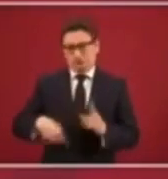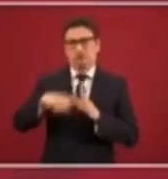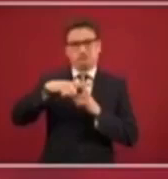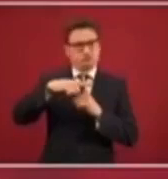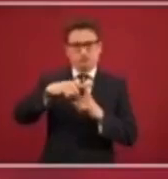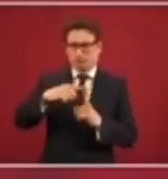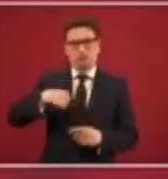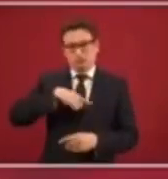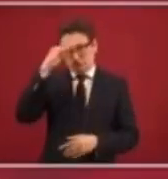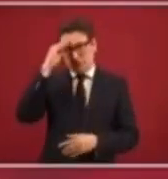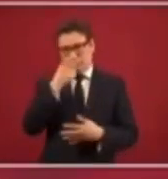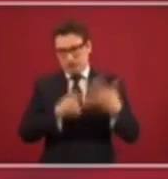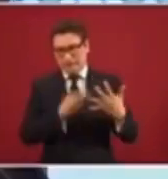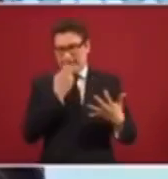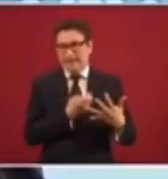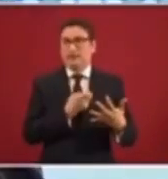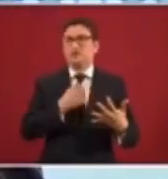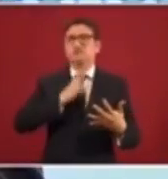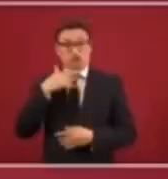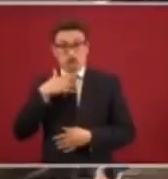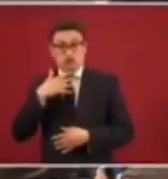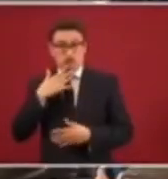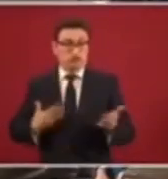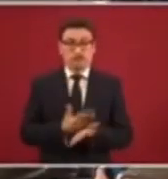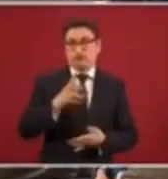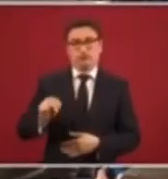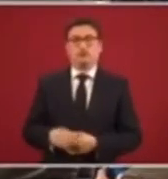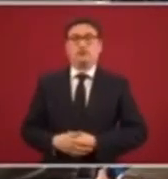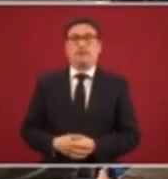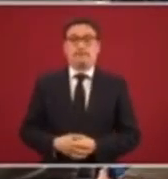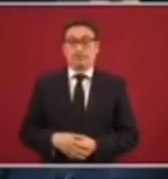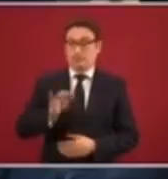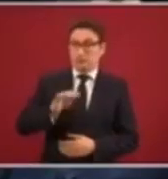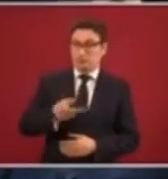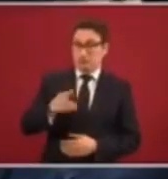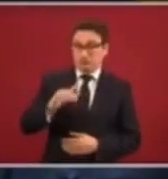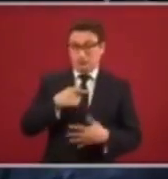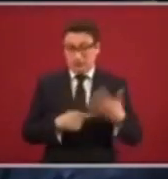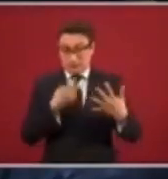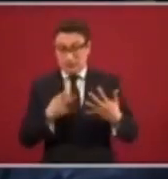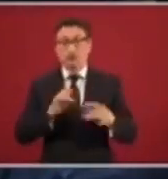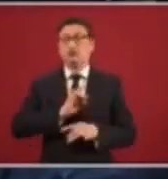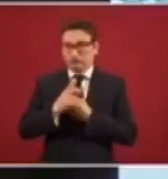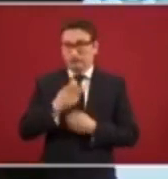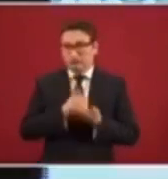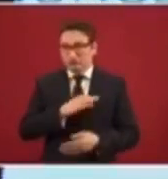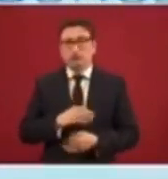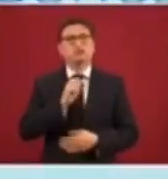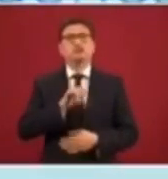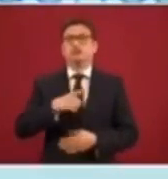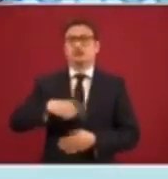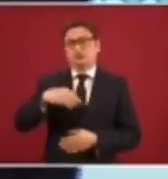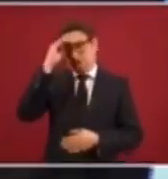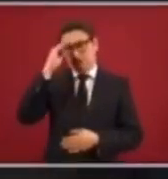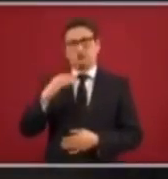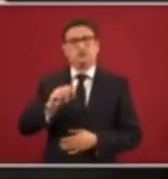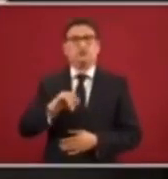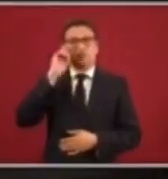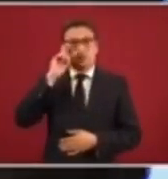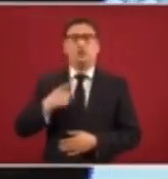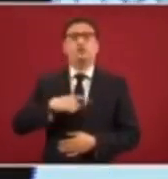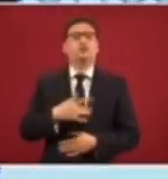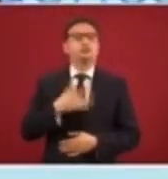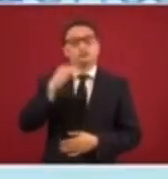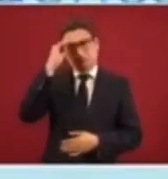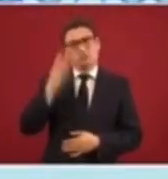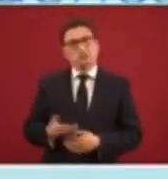optimistas y pensamos que esto es lo más conveniente. ¿Pero considera que estas medidas sí podrán hacer frente a una crisis mundial, a una posible recesión incluso? Sí, nosotros estamos pensando, incluso, estamos